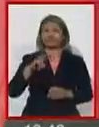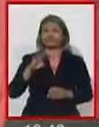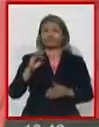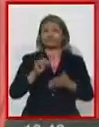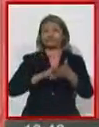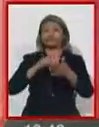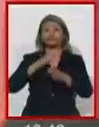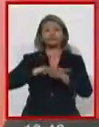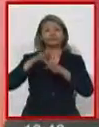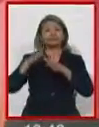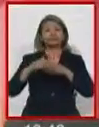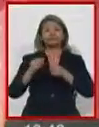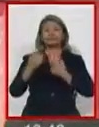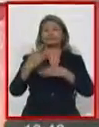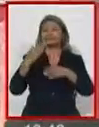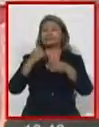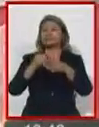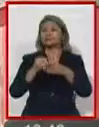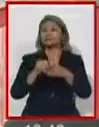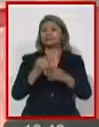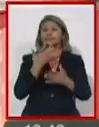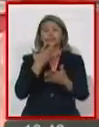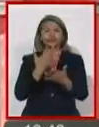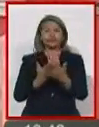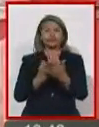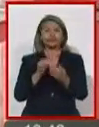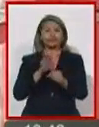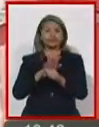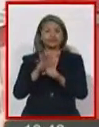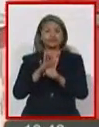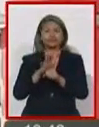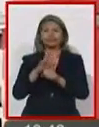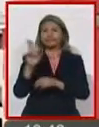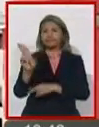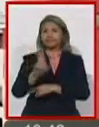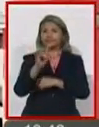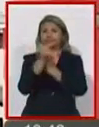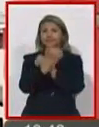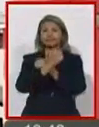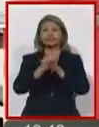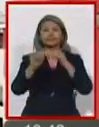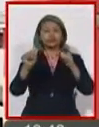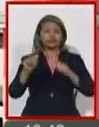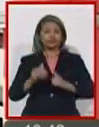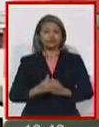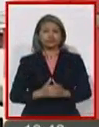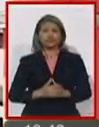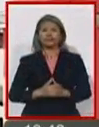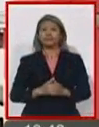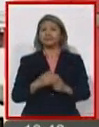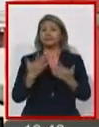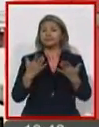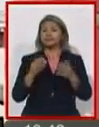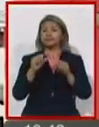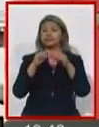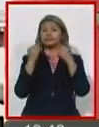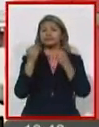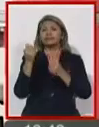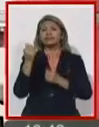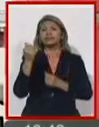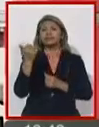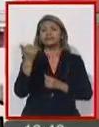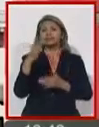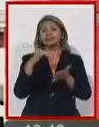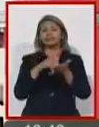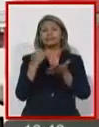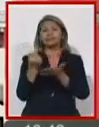De este mes vence el plazo para la inscripción a la prueba de suficiencia académica de la Universidad Gabriel René Moreno. Hay un cupo de 10.000